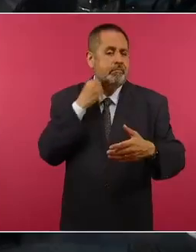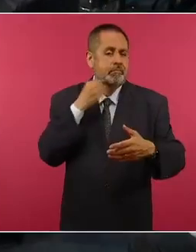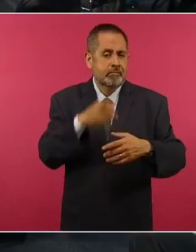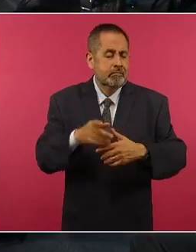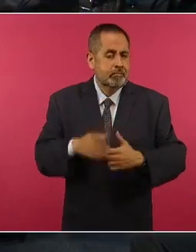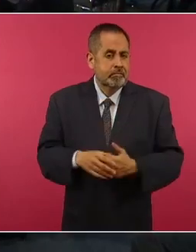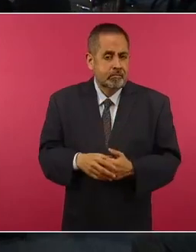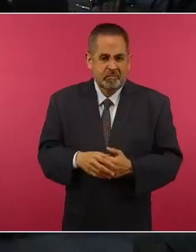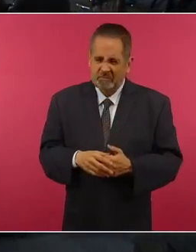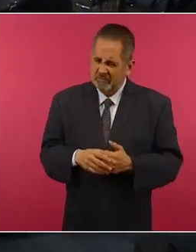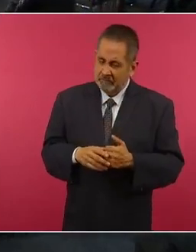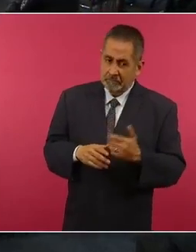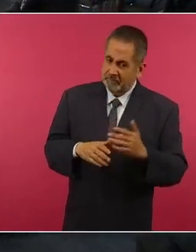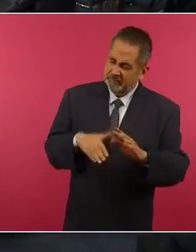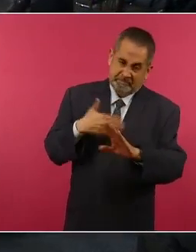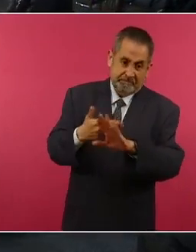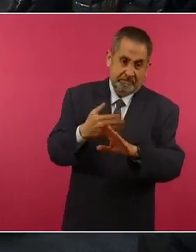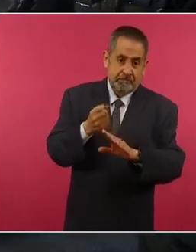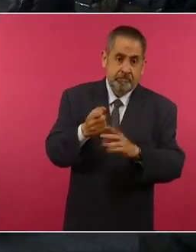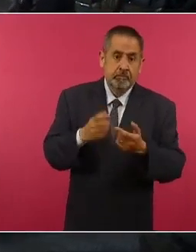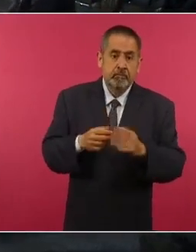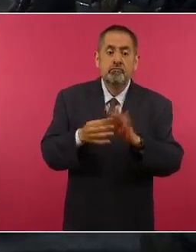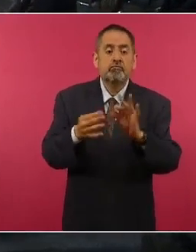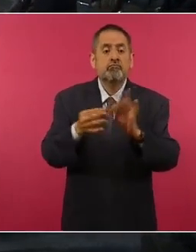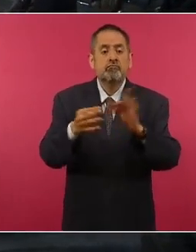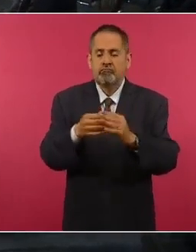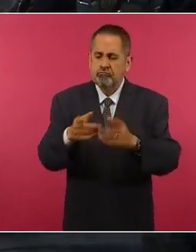le dieron todo el tiempo.